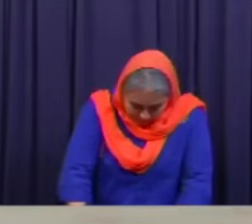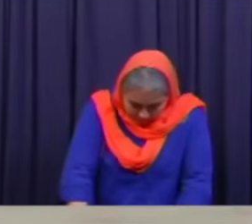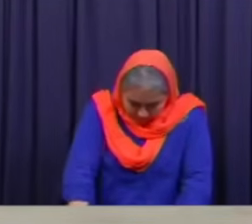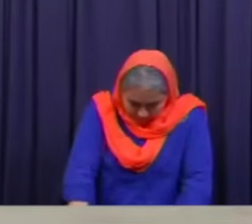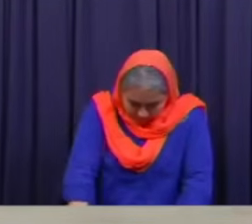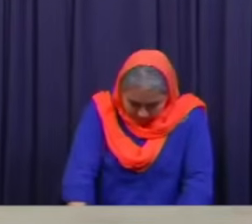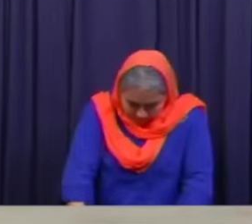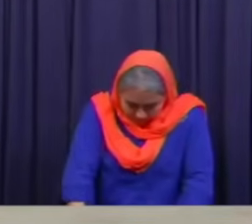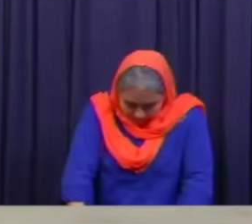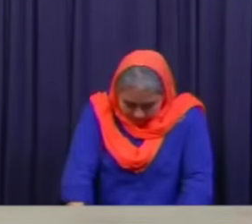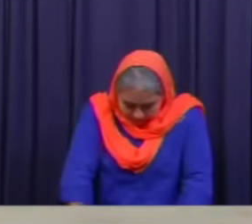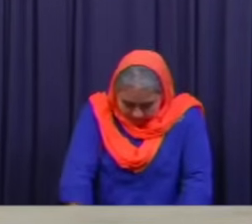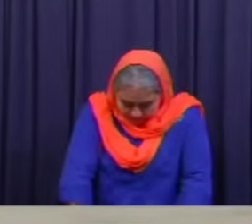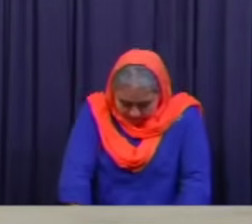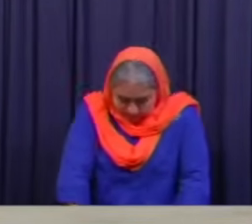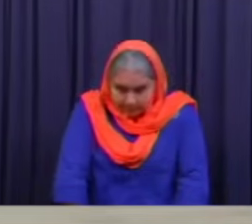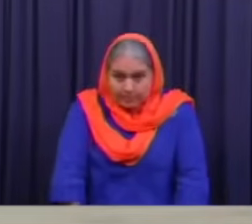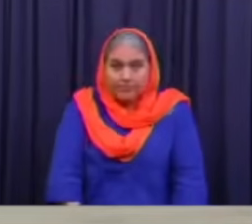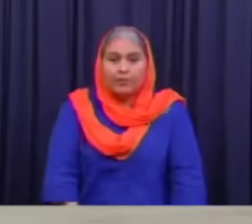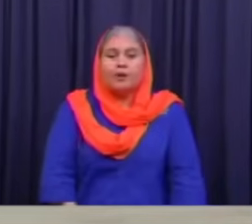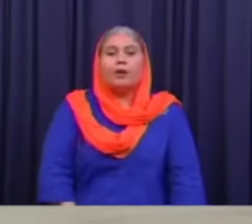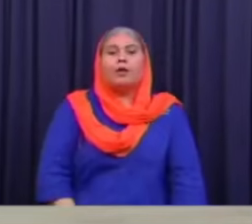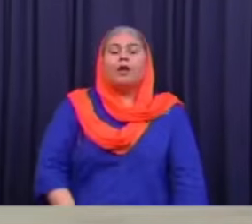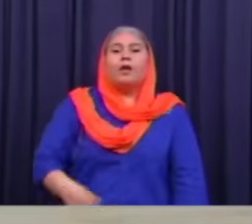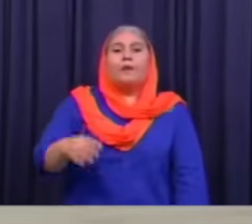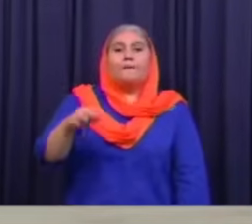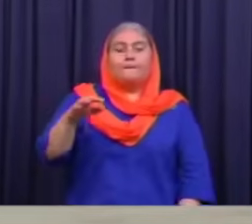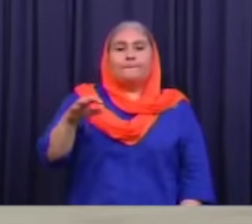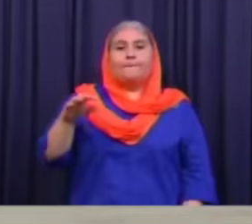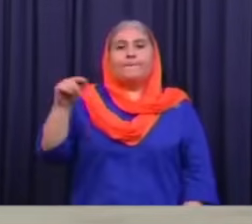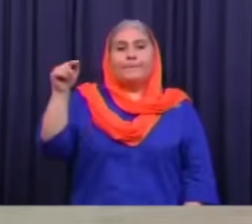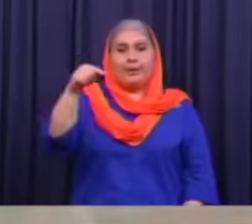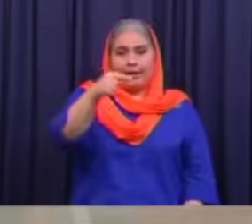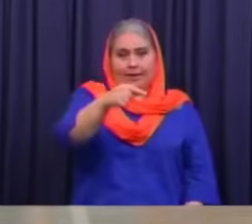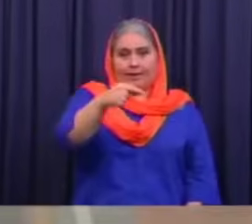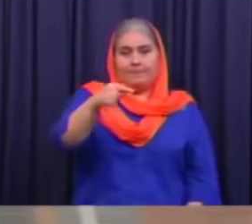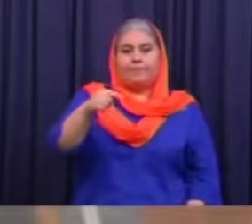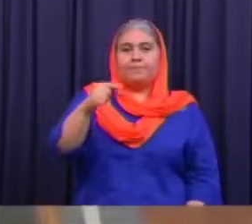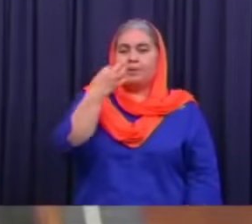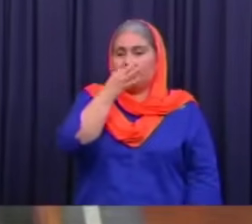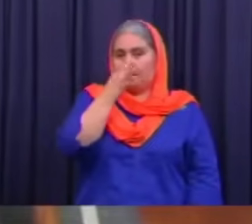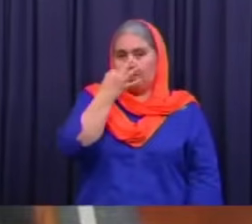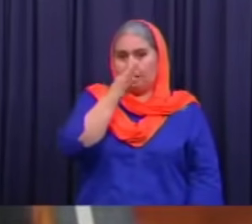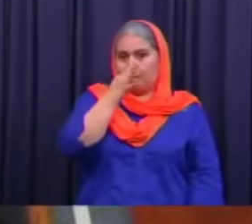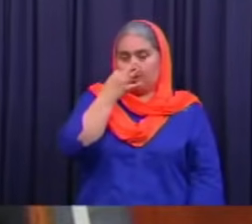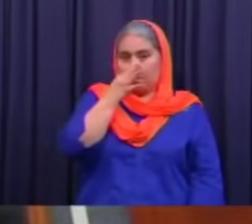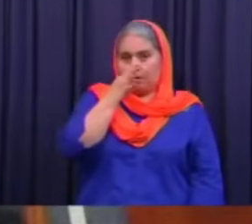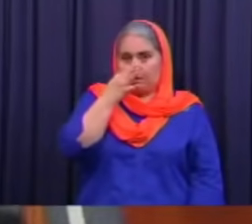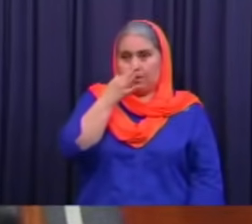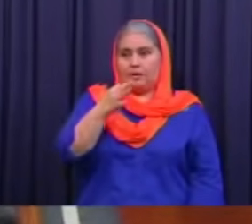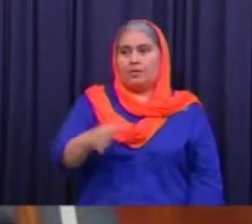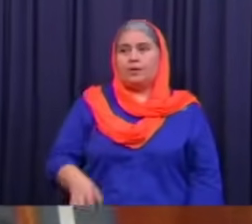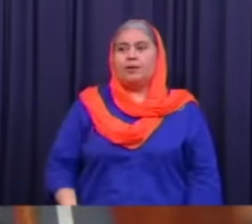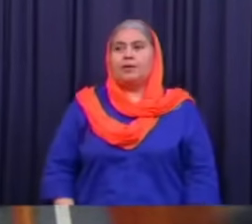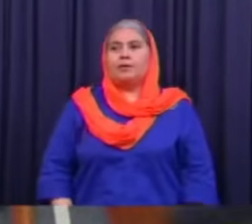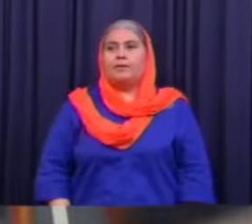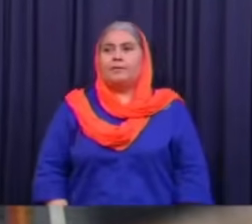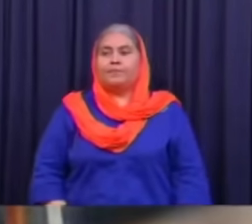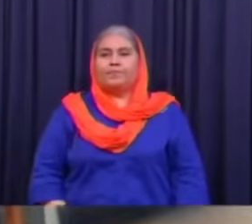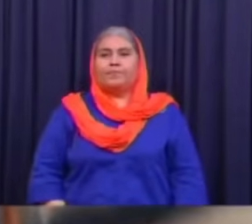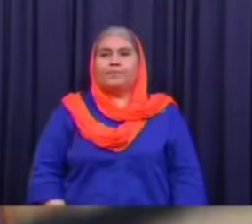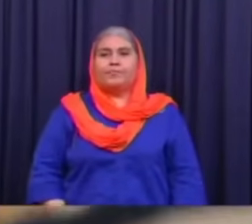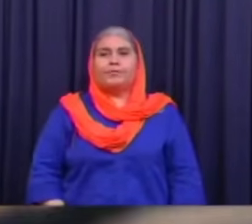oficialidad que nos viene una señorita por este lado también podemos atenderle Gloria a Dios gracias por darle